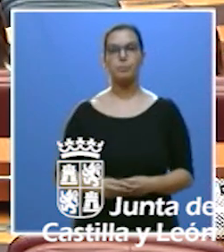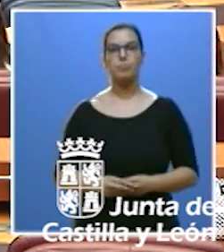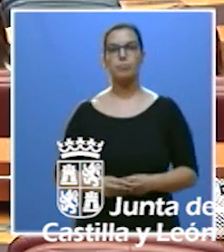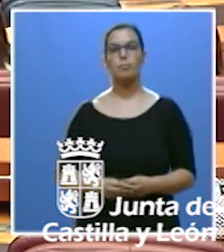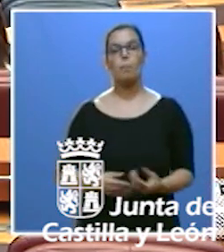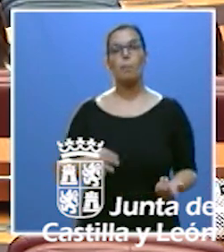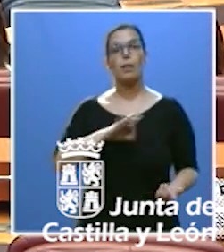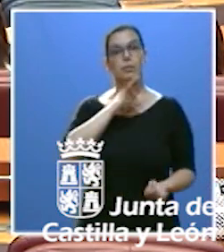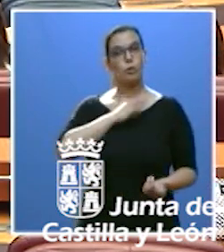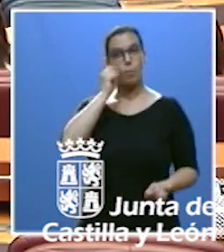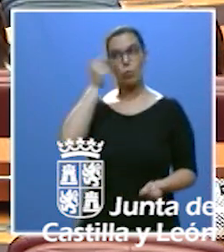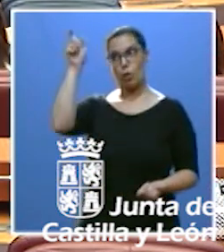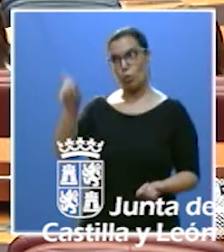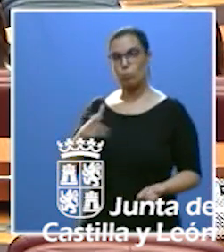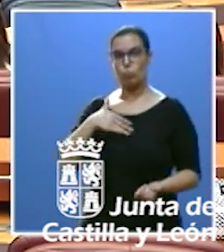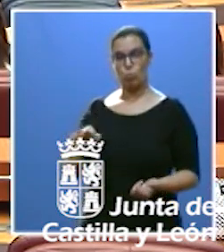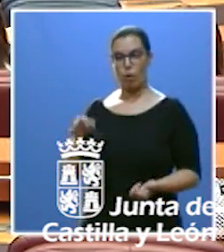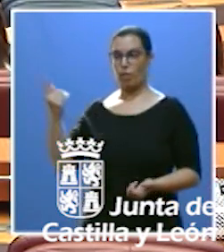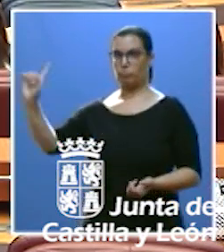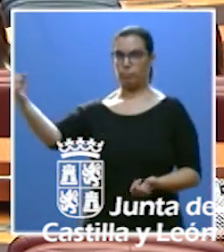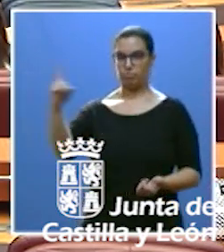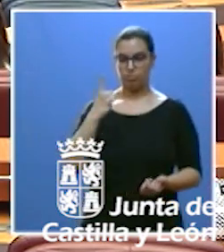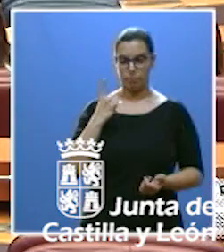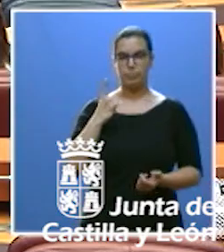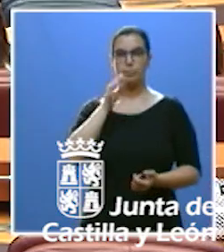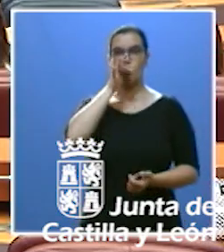Mañueco puede acercarse a jurar o prometer su